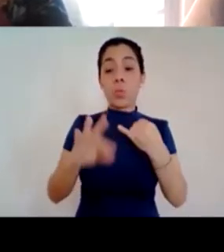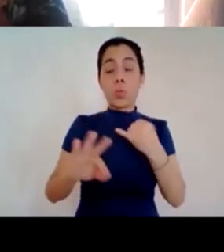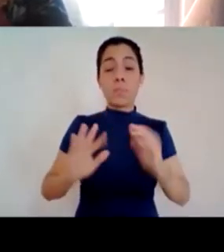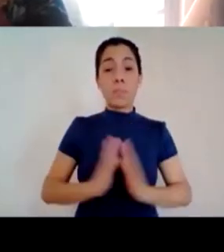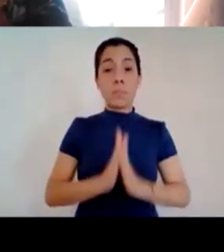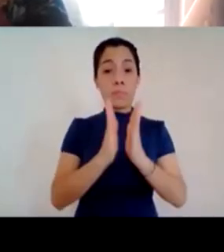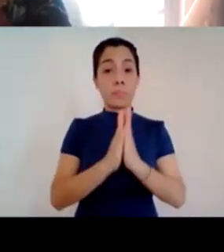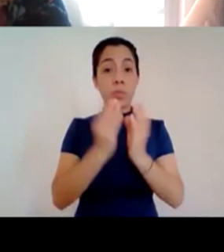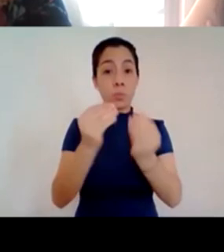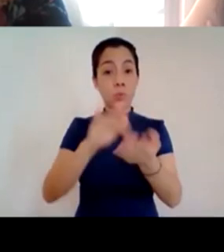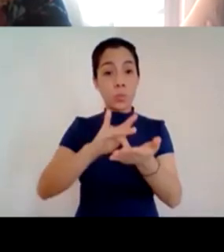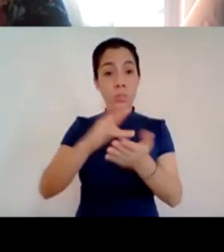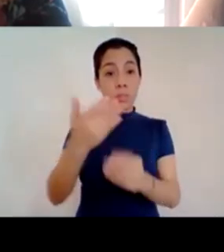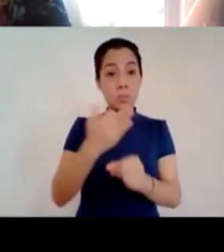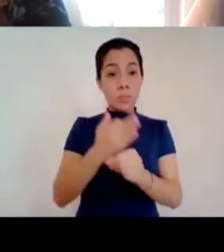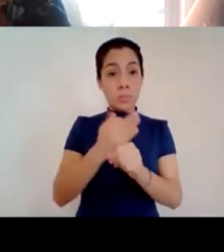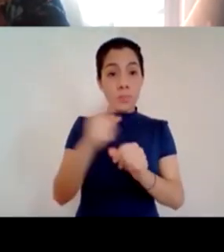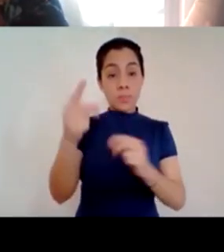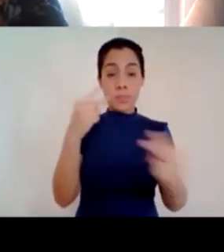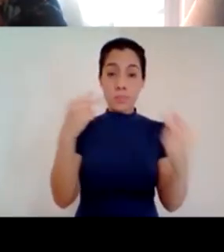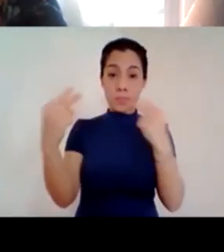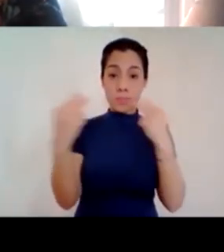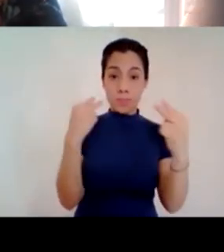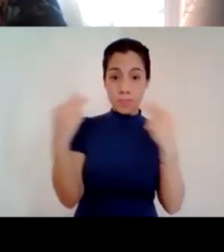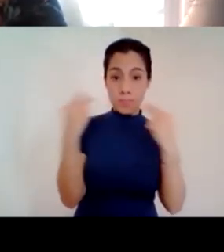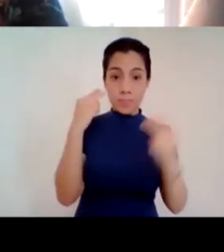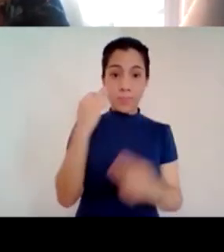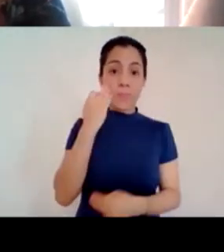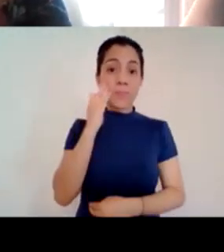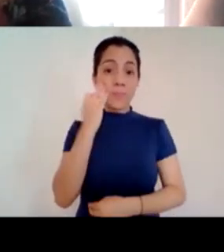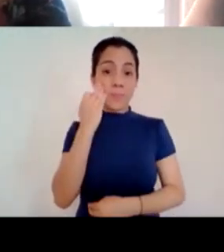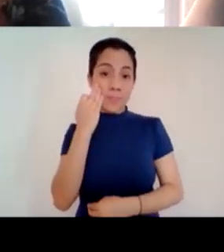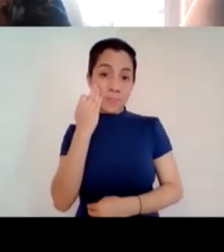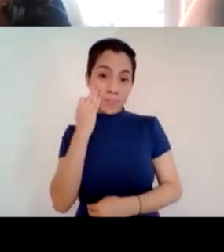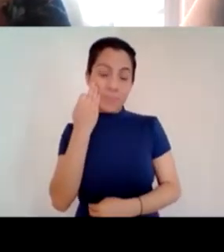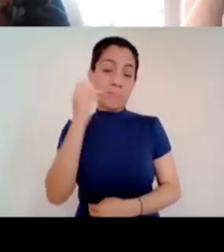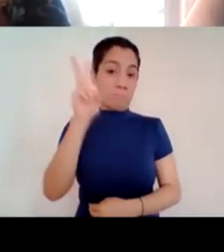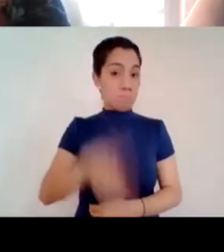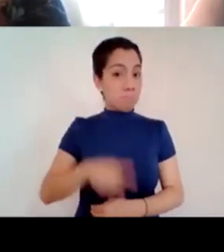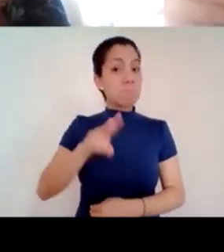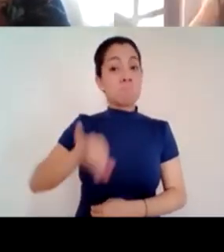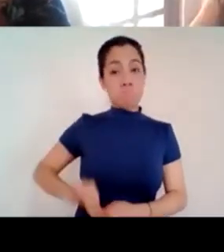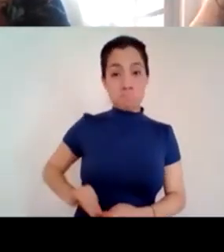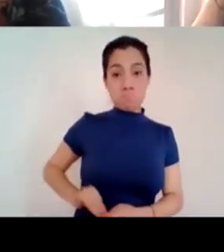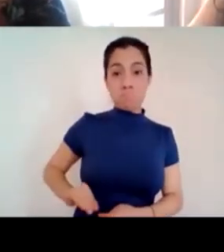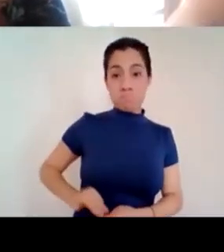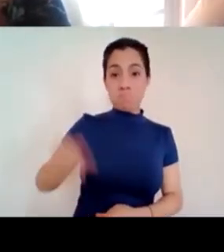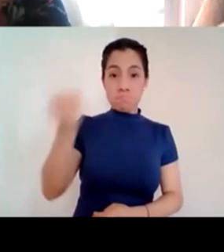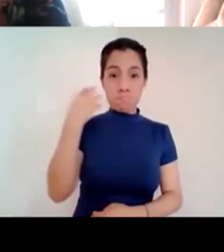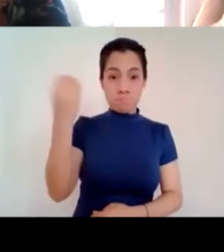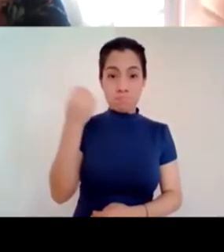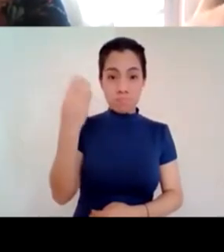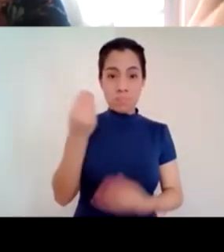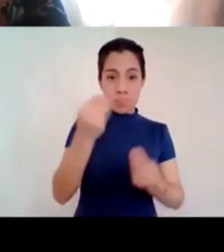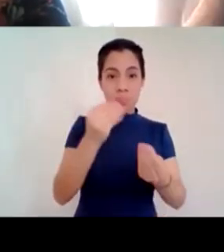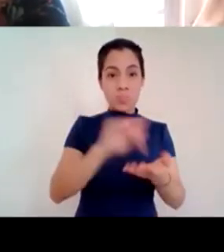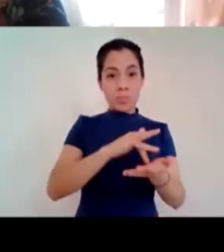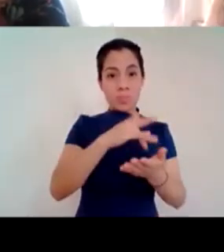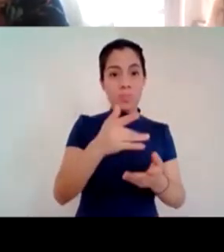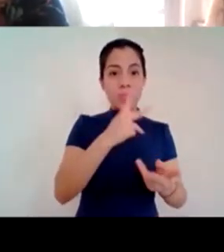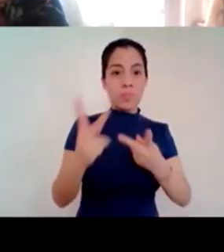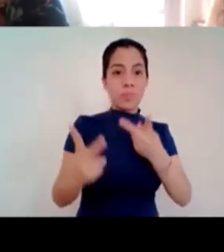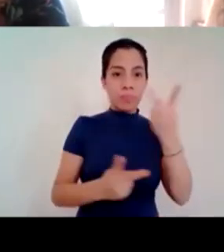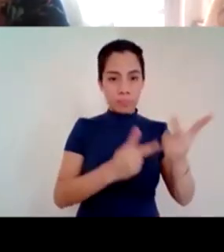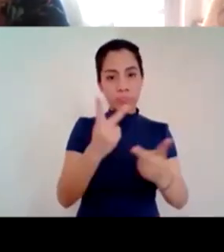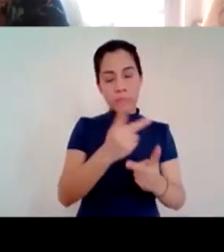por seguir conectados hasta ahorita la verdad es que estuvo bueno esperamos haber respondido sus preguntas ya no estoy diciéndolas porque varias ya se han